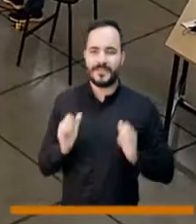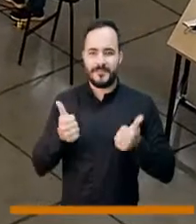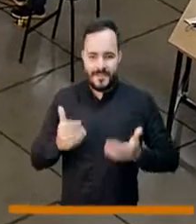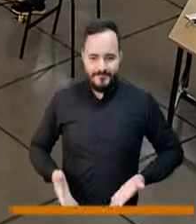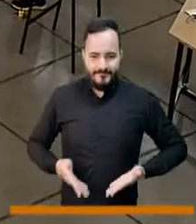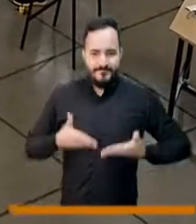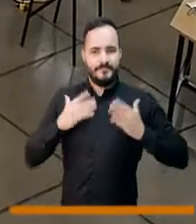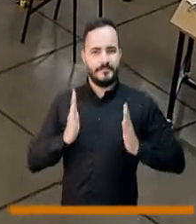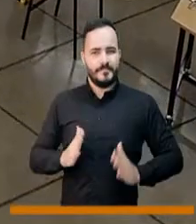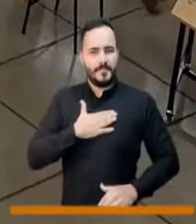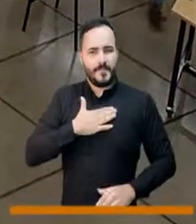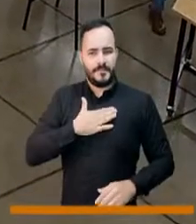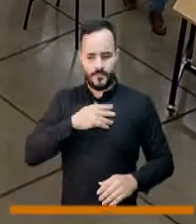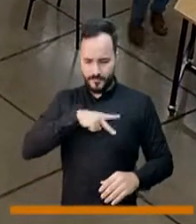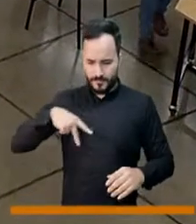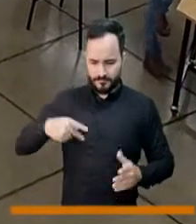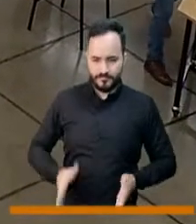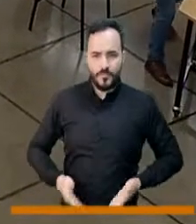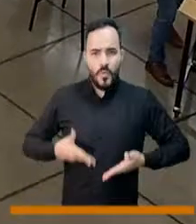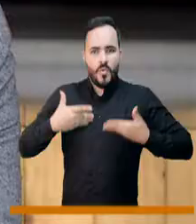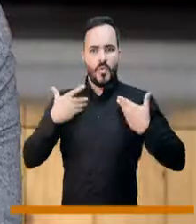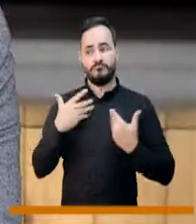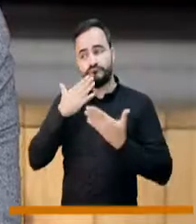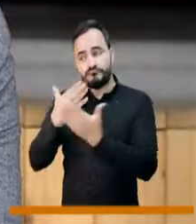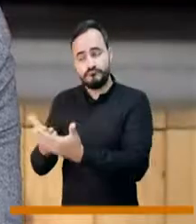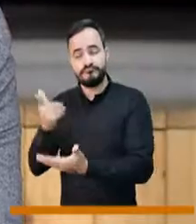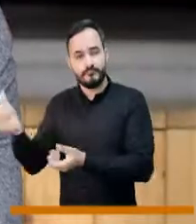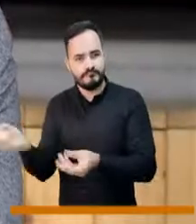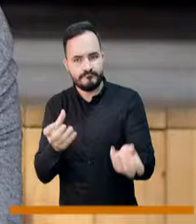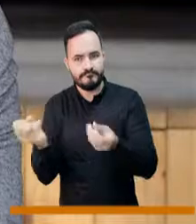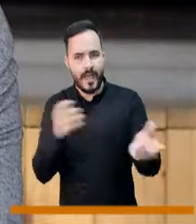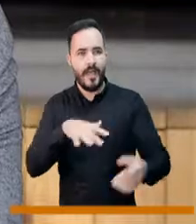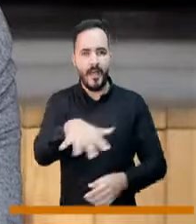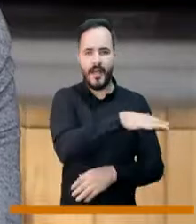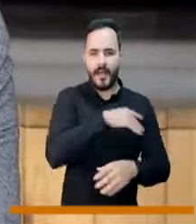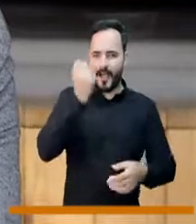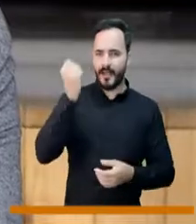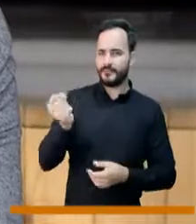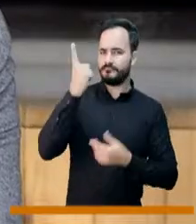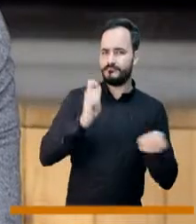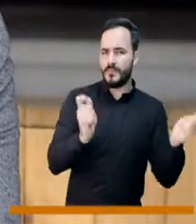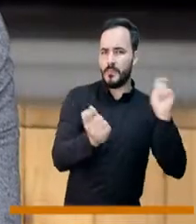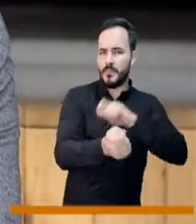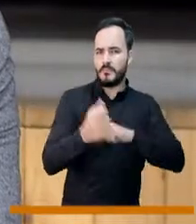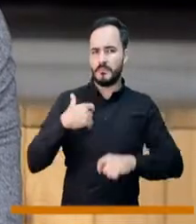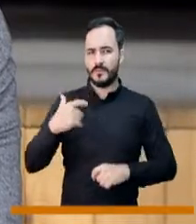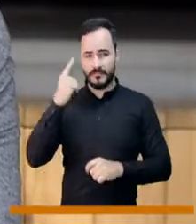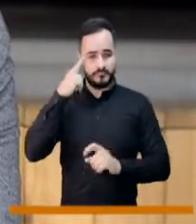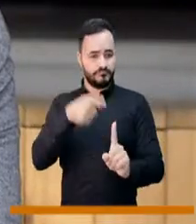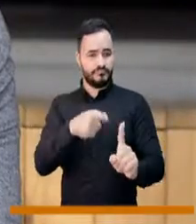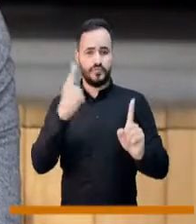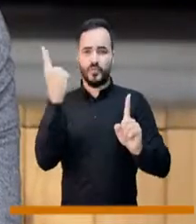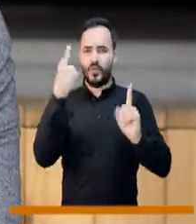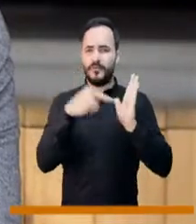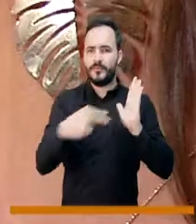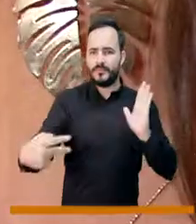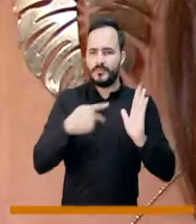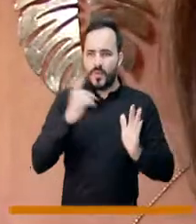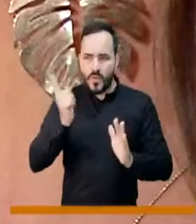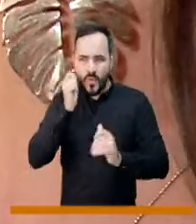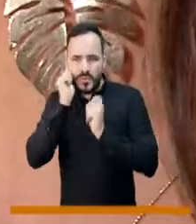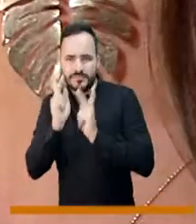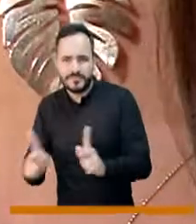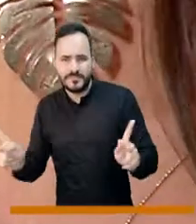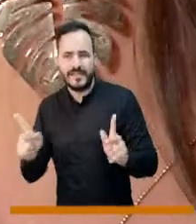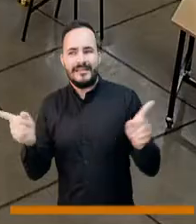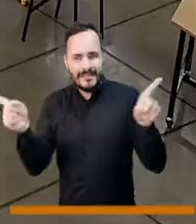crecimiento, digamos, y desarrollo desde del desarrollo humano, de lo personal. Y yo creo que eso también es importante, la transformación, que no solamente son las tecnologías,